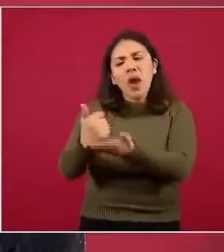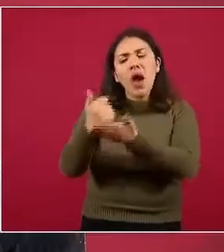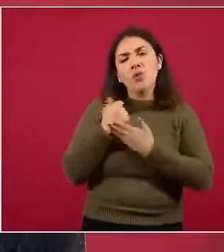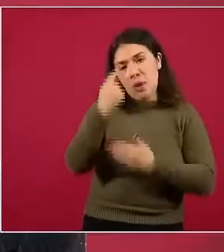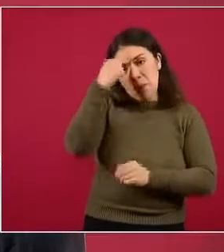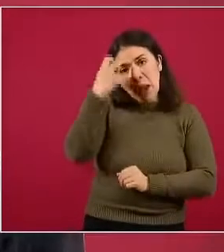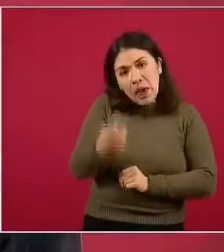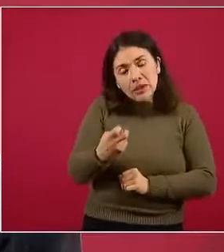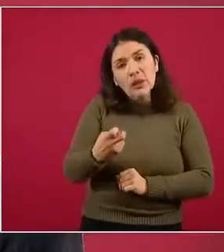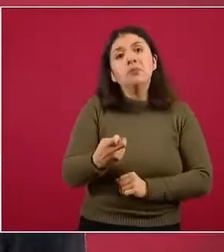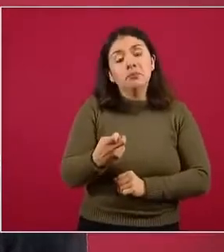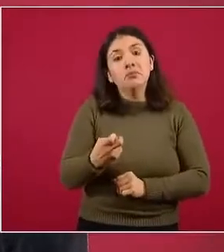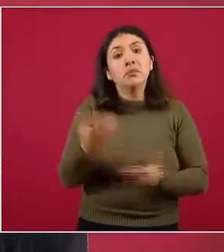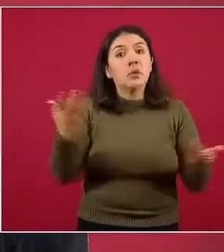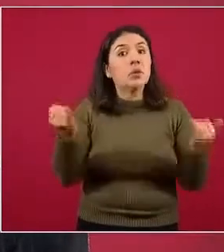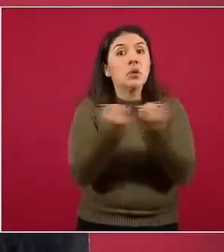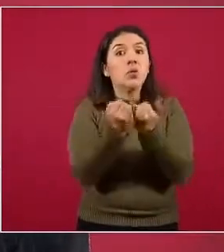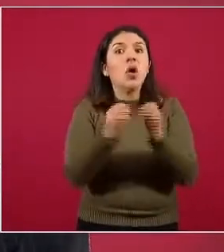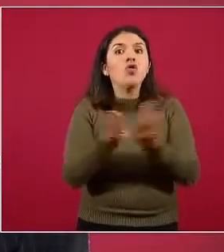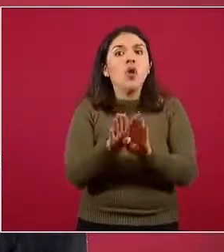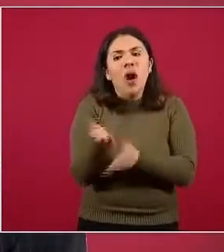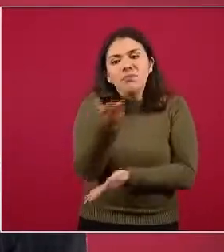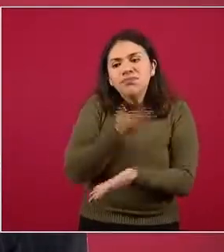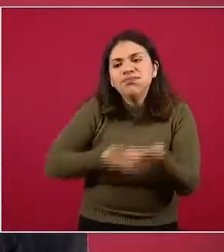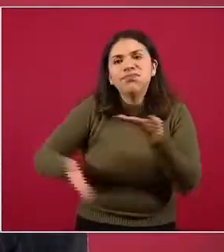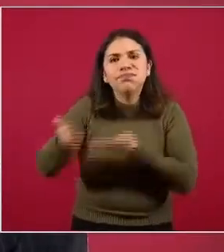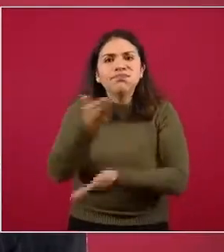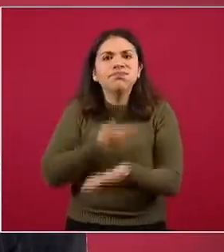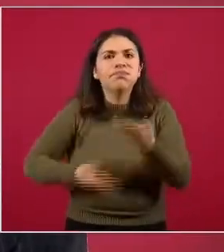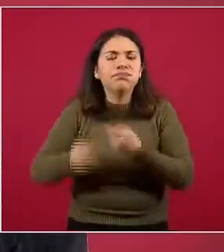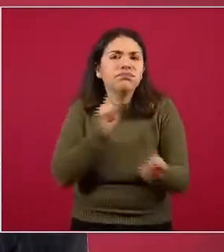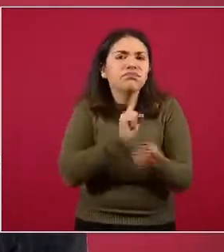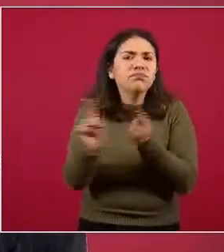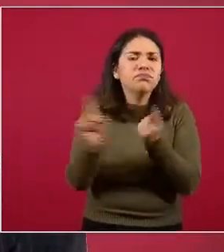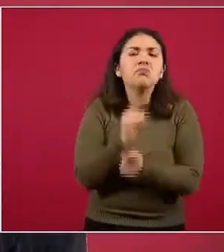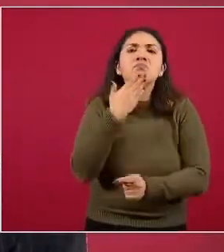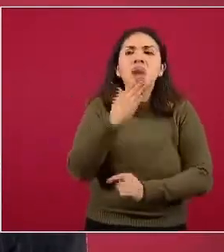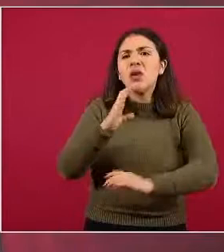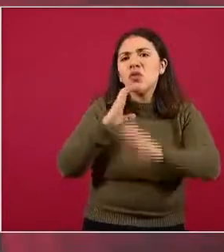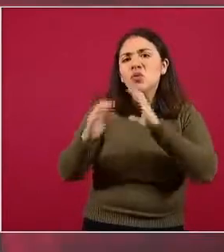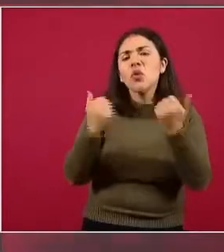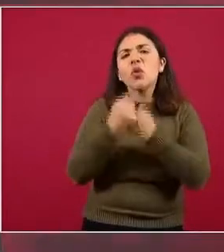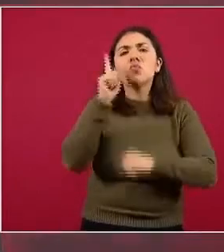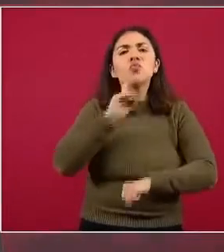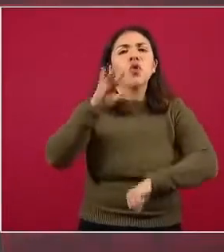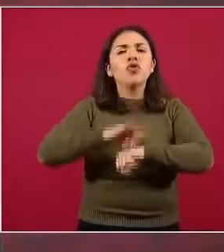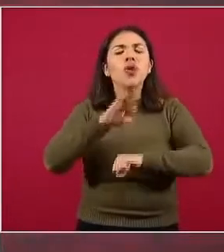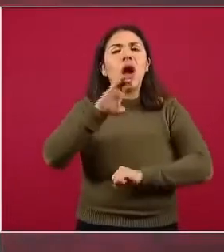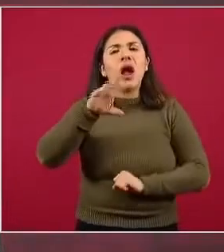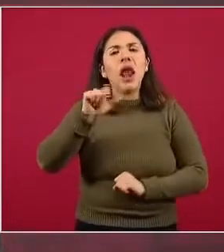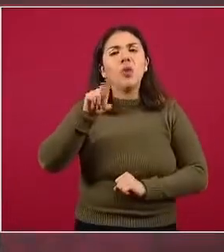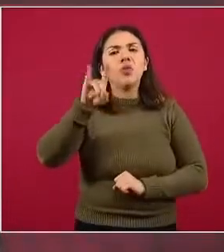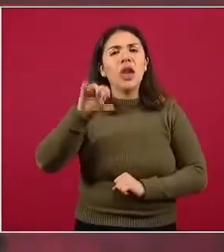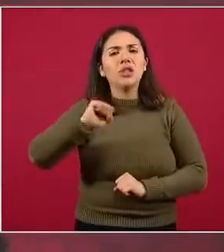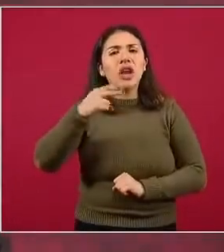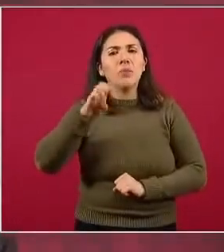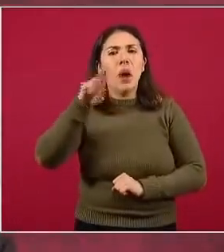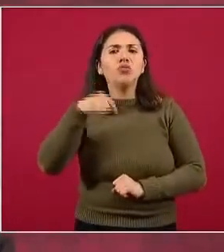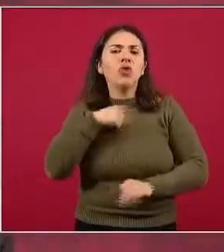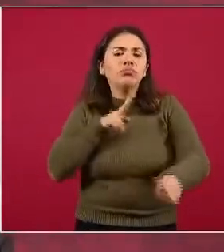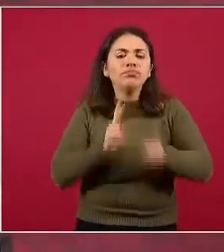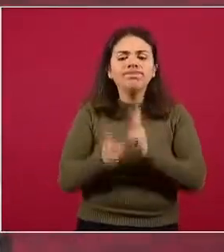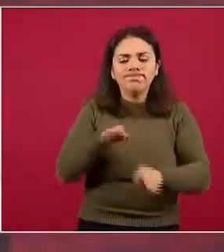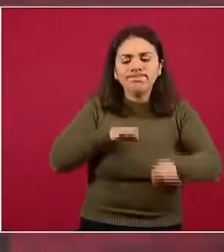a esto, y ni se diga de la colaboración y confluencia con la doctora Claudia Sheinbaum, que trabajamos uno a